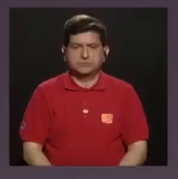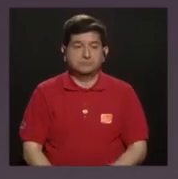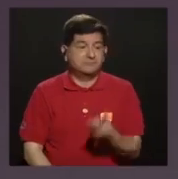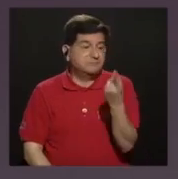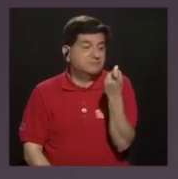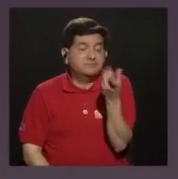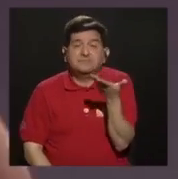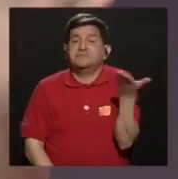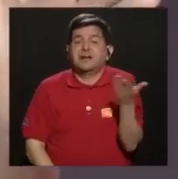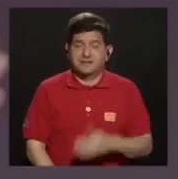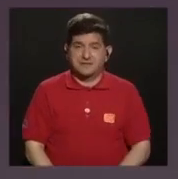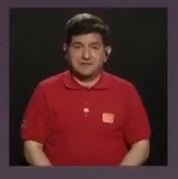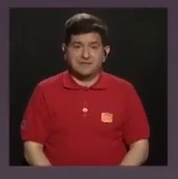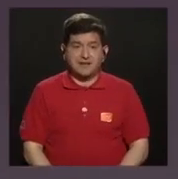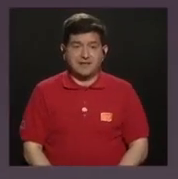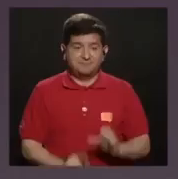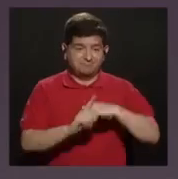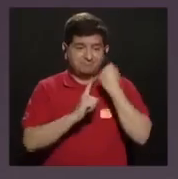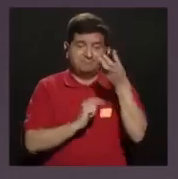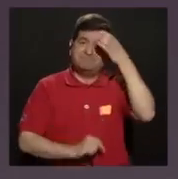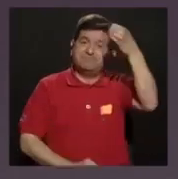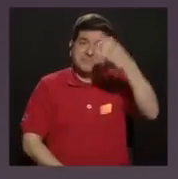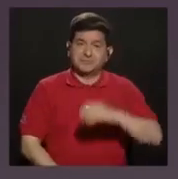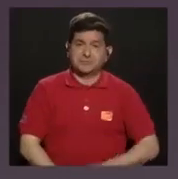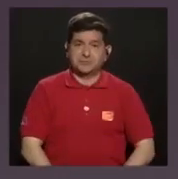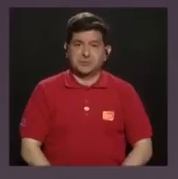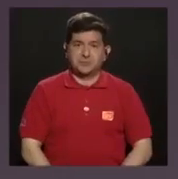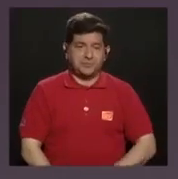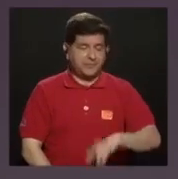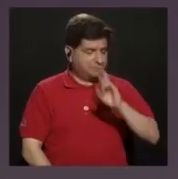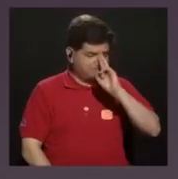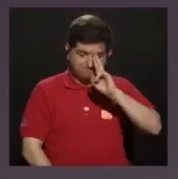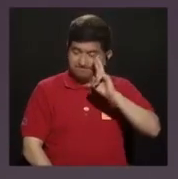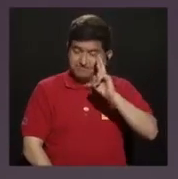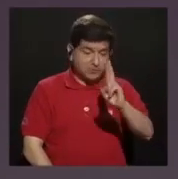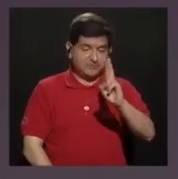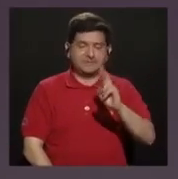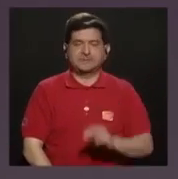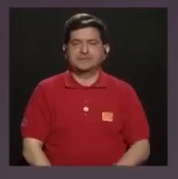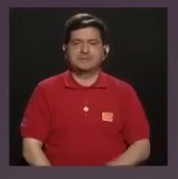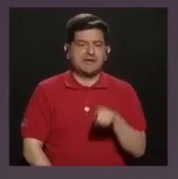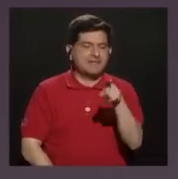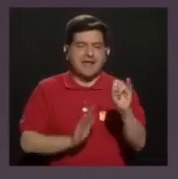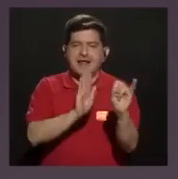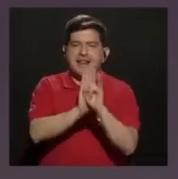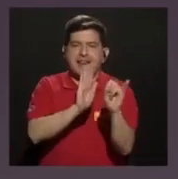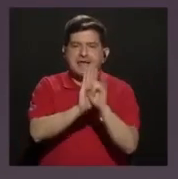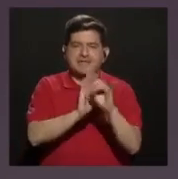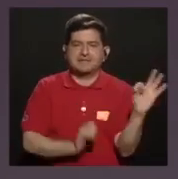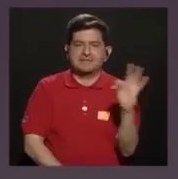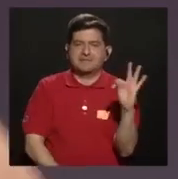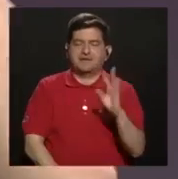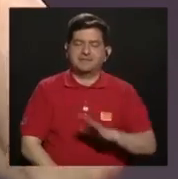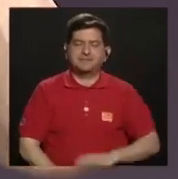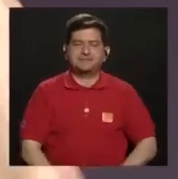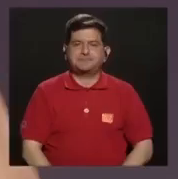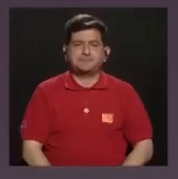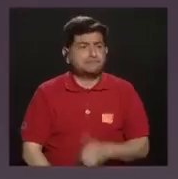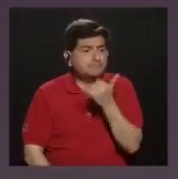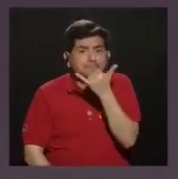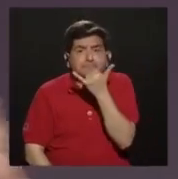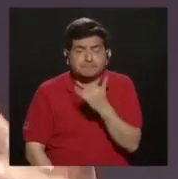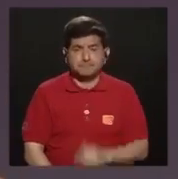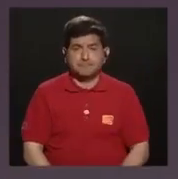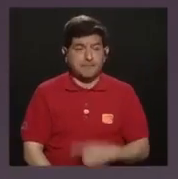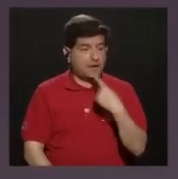aquí lo que hace falta es un asunto cultural, es la falta de respeto hacia las identidades trans, ¿verdad? ¿Qué sucede? Que